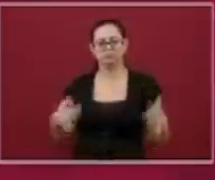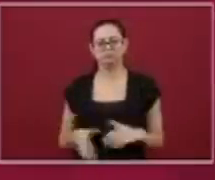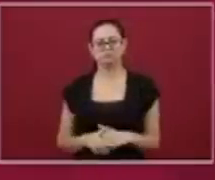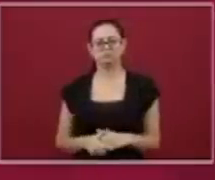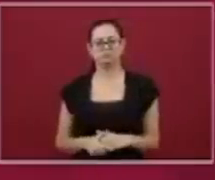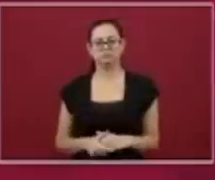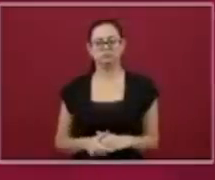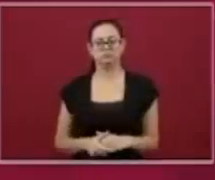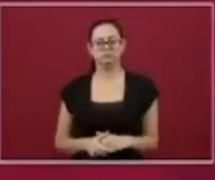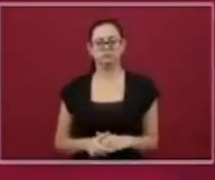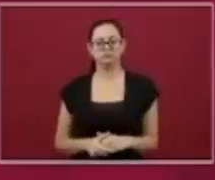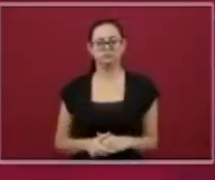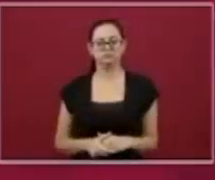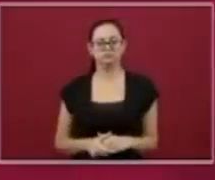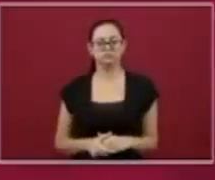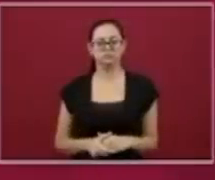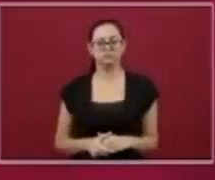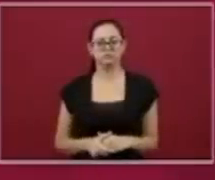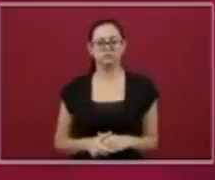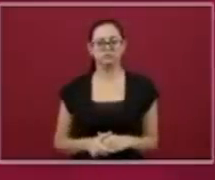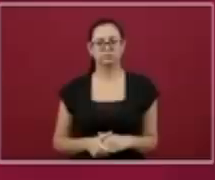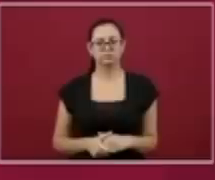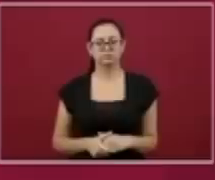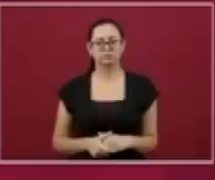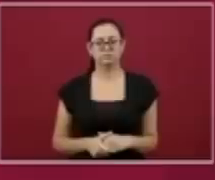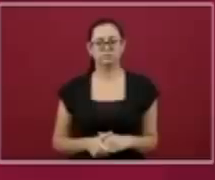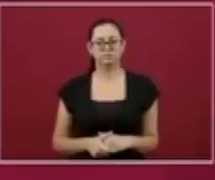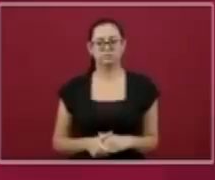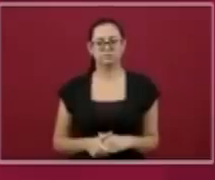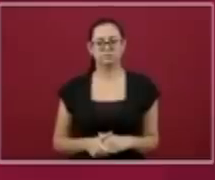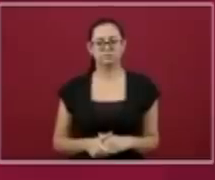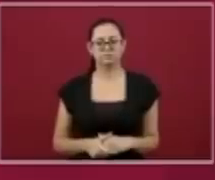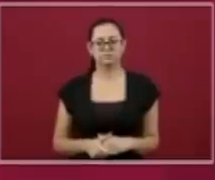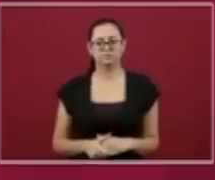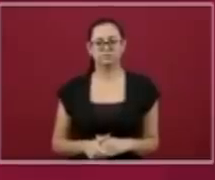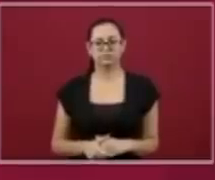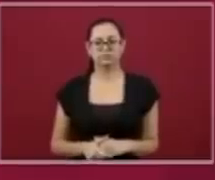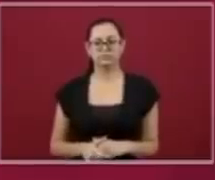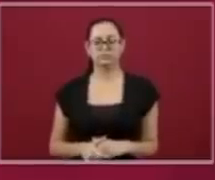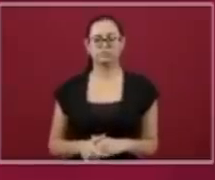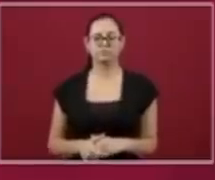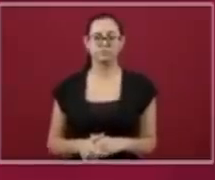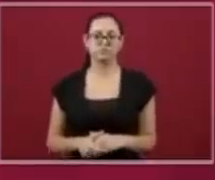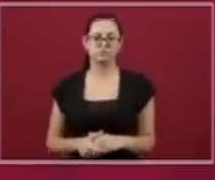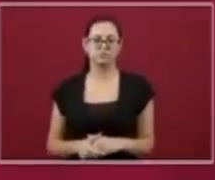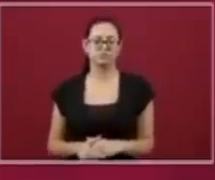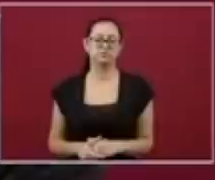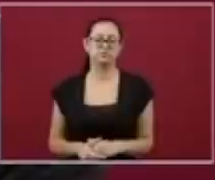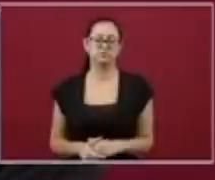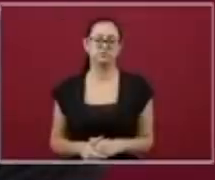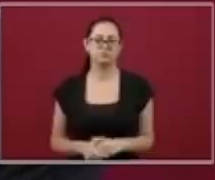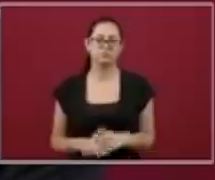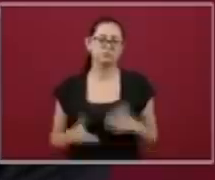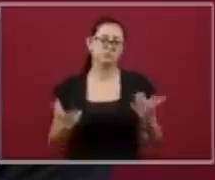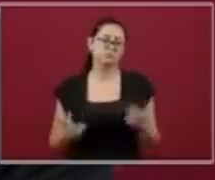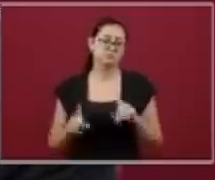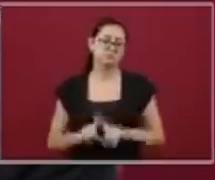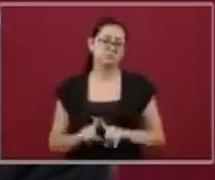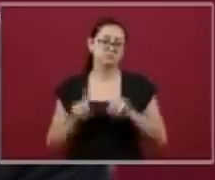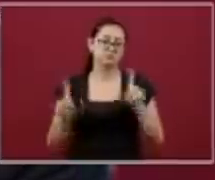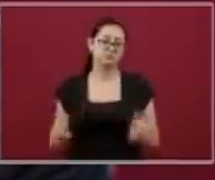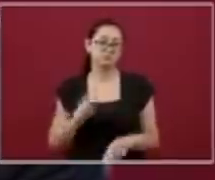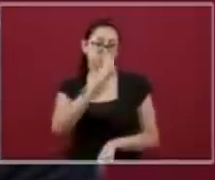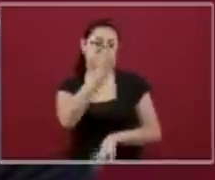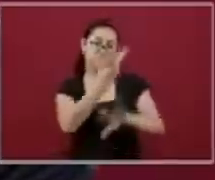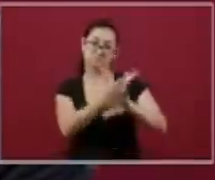Una postura que podría ser contraria a lo que sostiene el